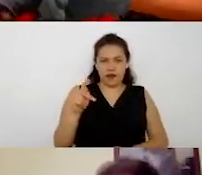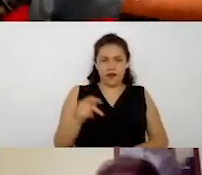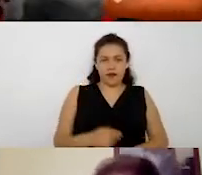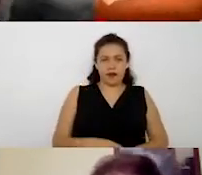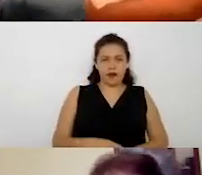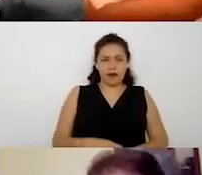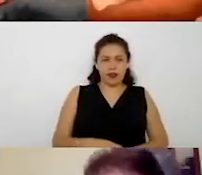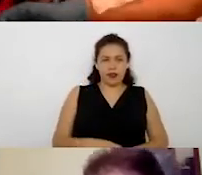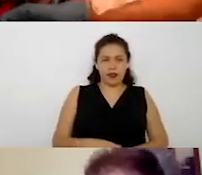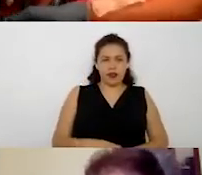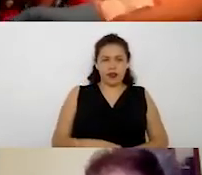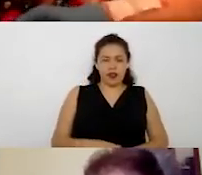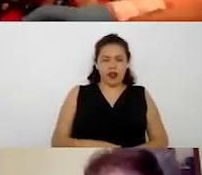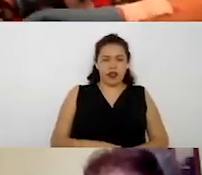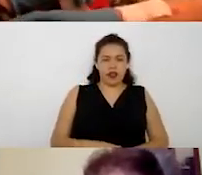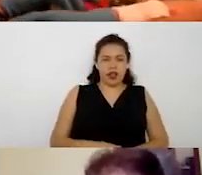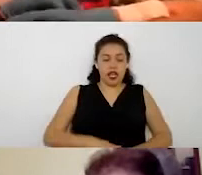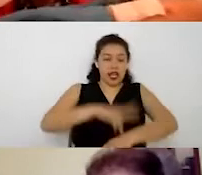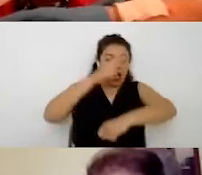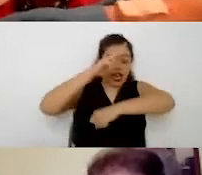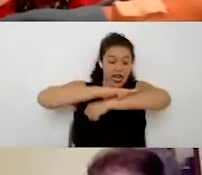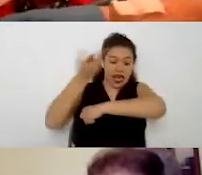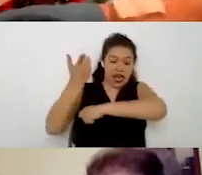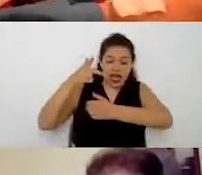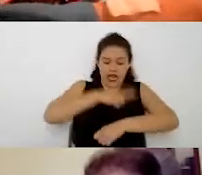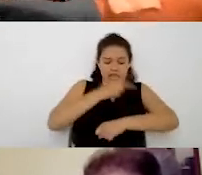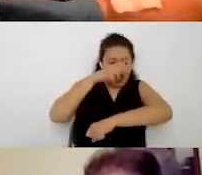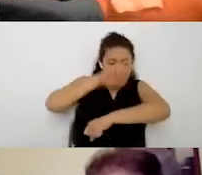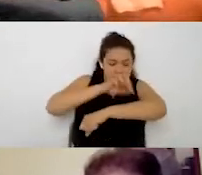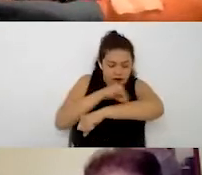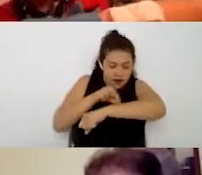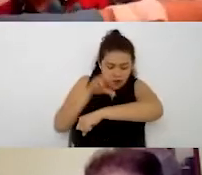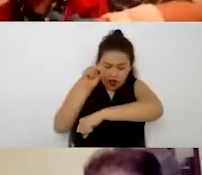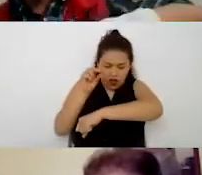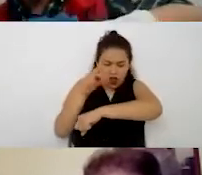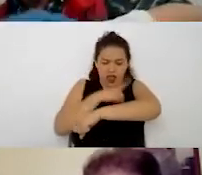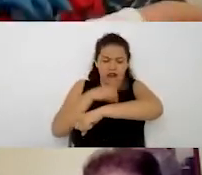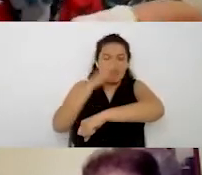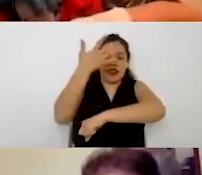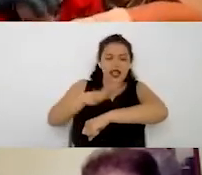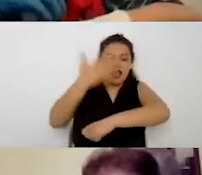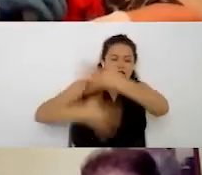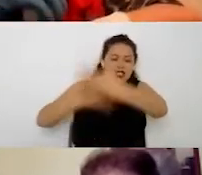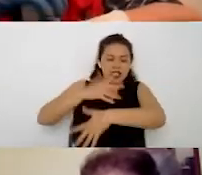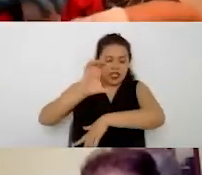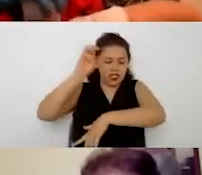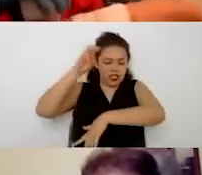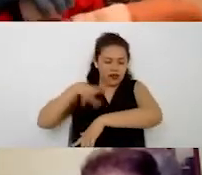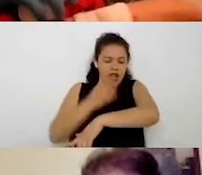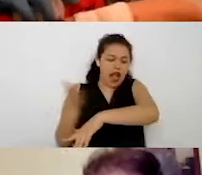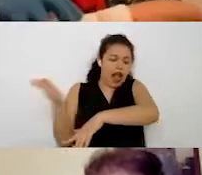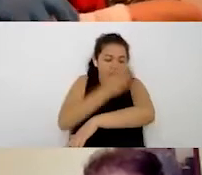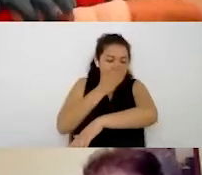Y no van a comenzar directamente sobre la herida. Nos vamos a posicionar 10, 15 centímetros antes de donde está nuestra